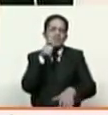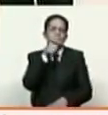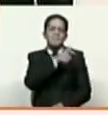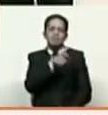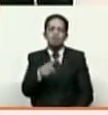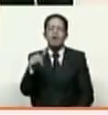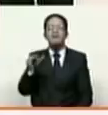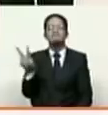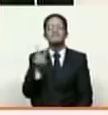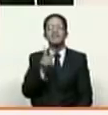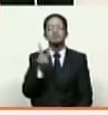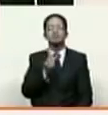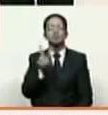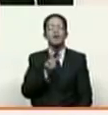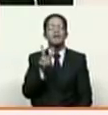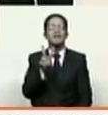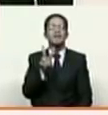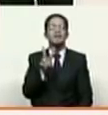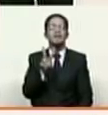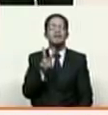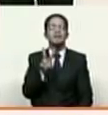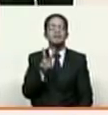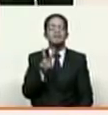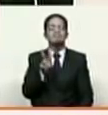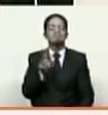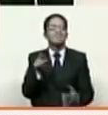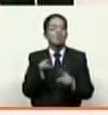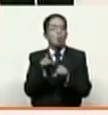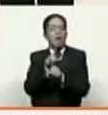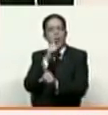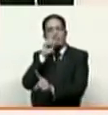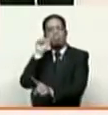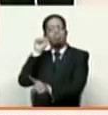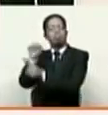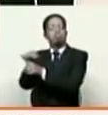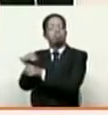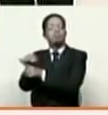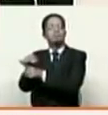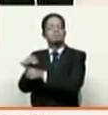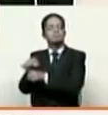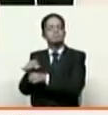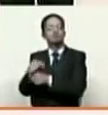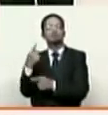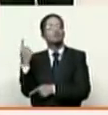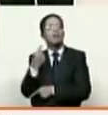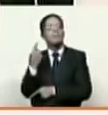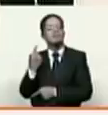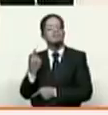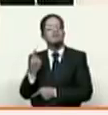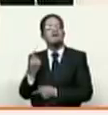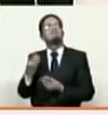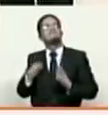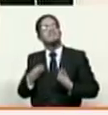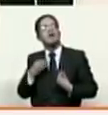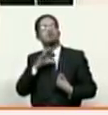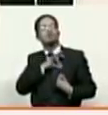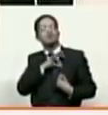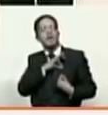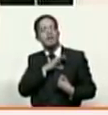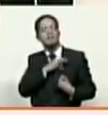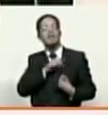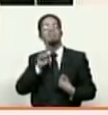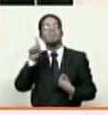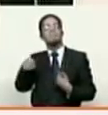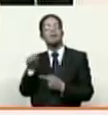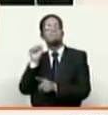población eran sencillamente excluidos, no solamente de la vida económica, de la vida social, sino también de la